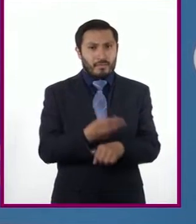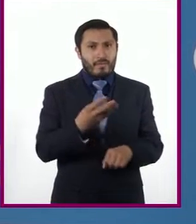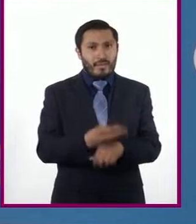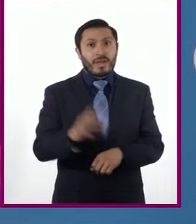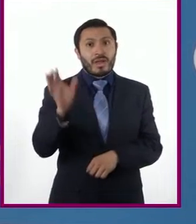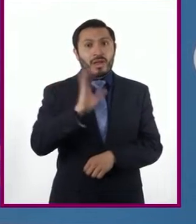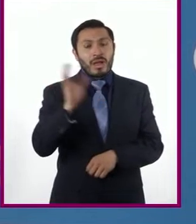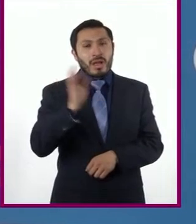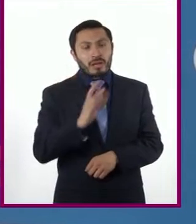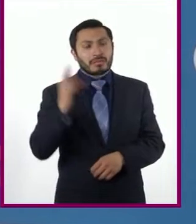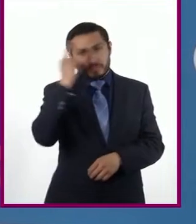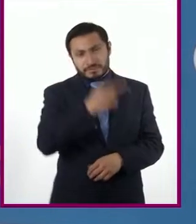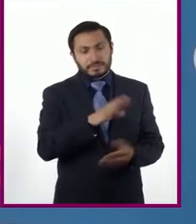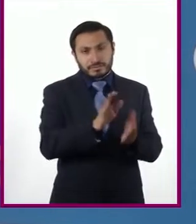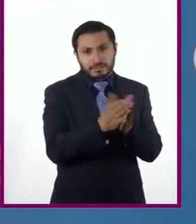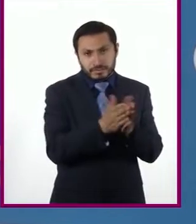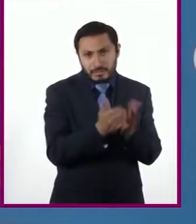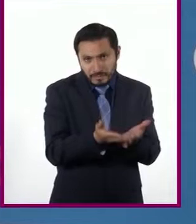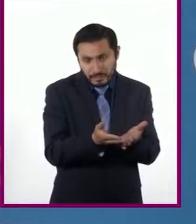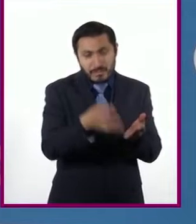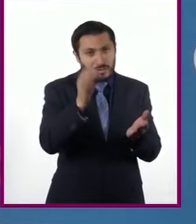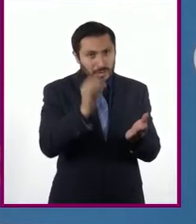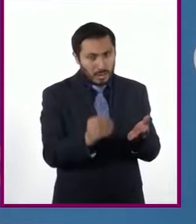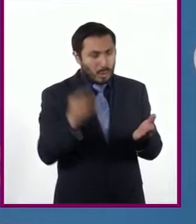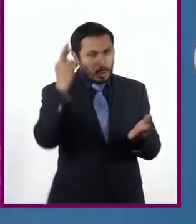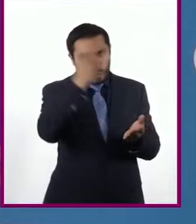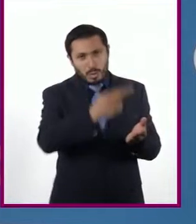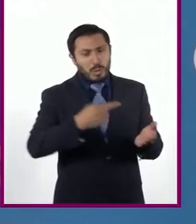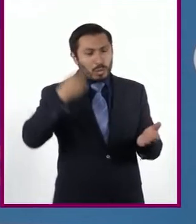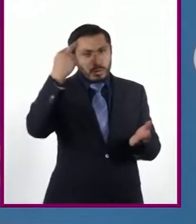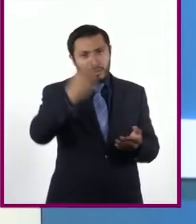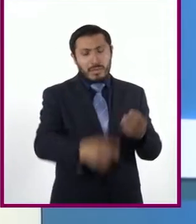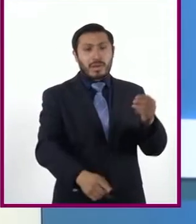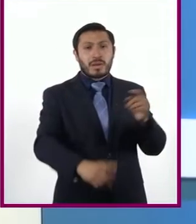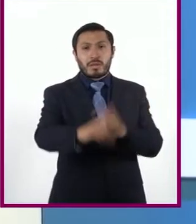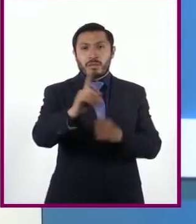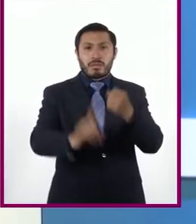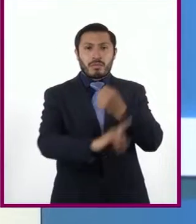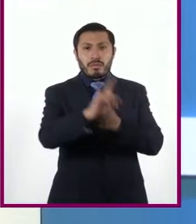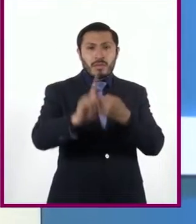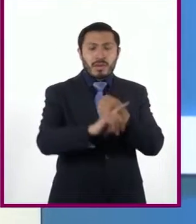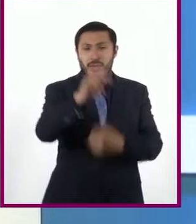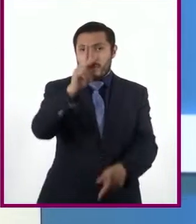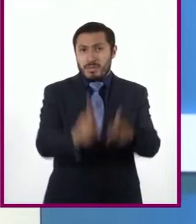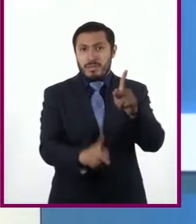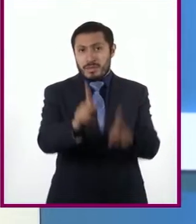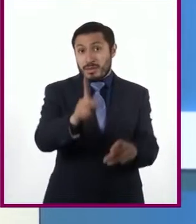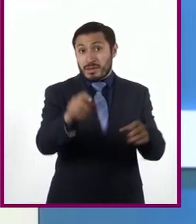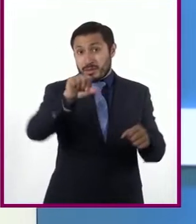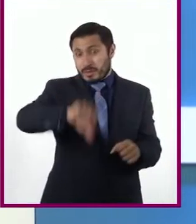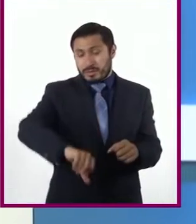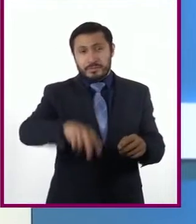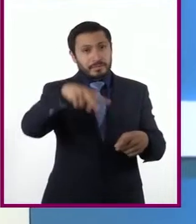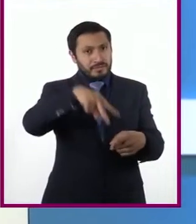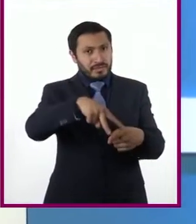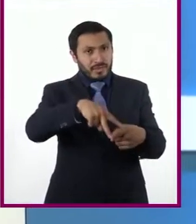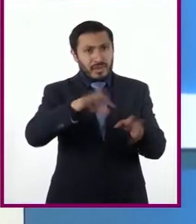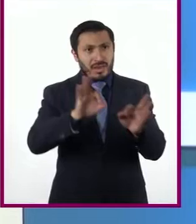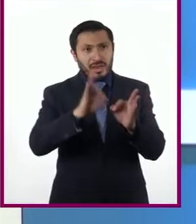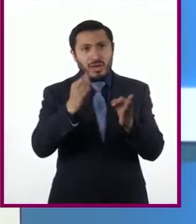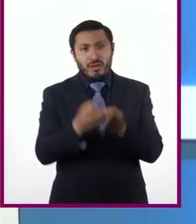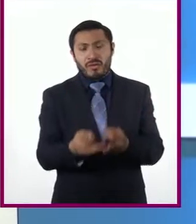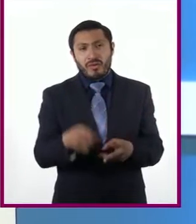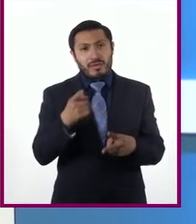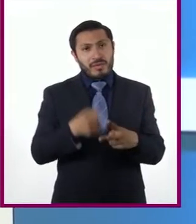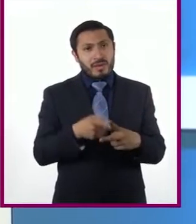libro de texto o al reflexionar en torno a los problemas que se discutirán. Los triángulos son los polígonos con menor número de